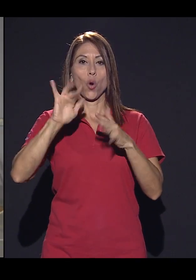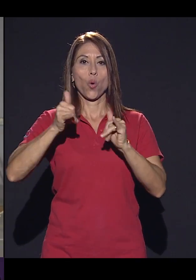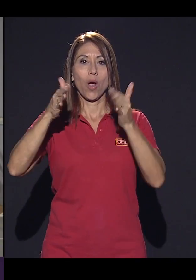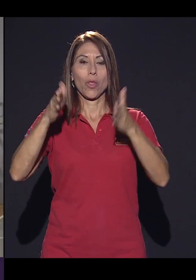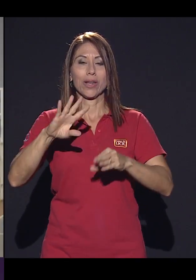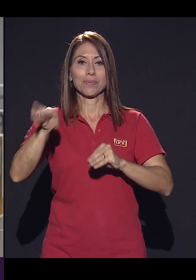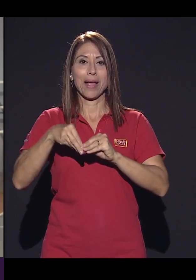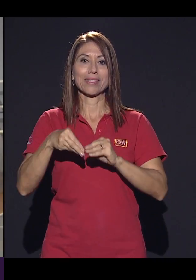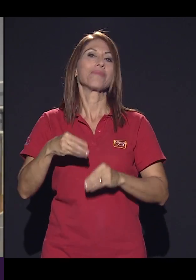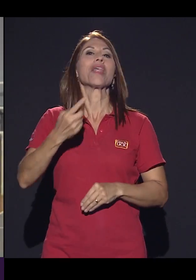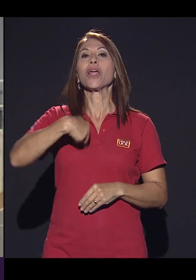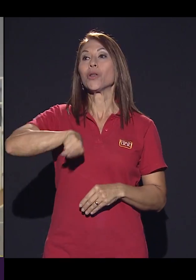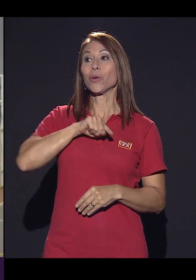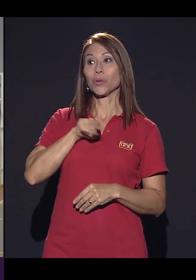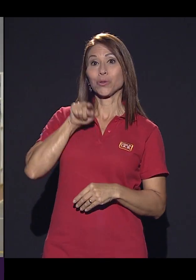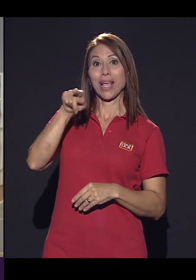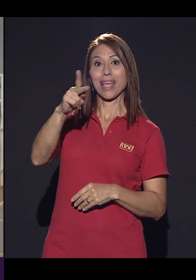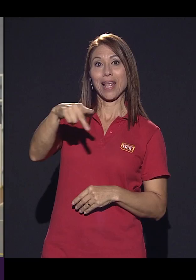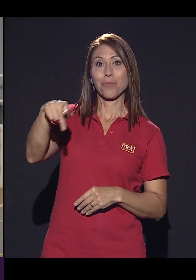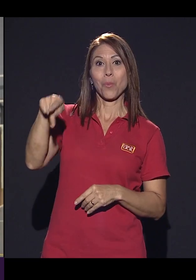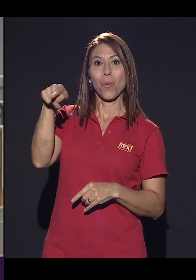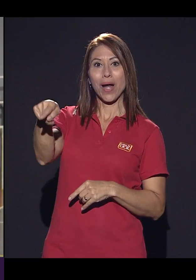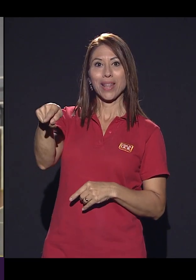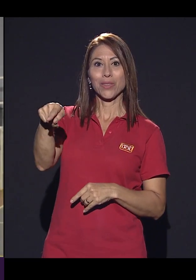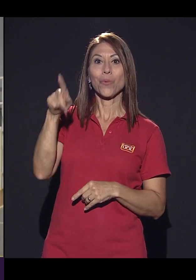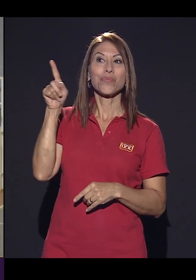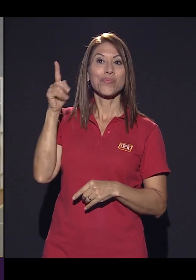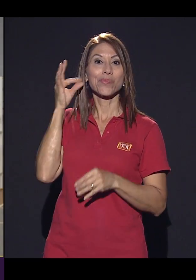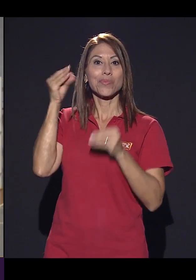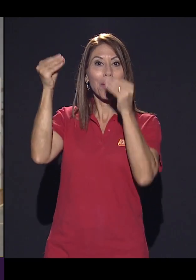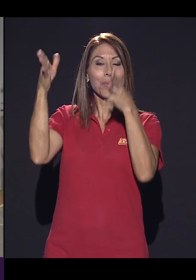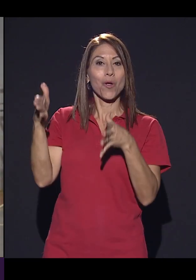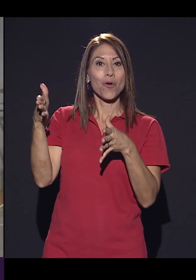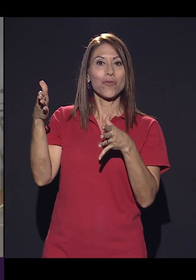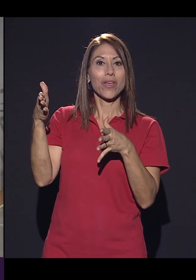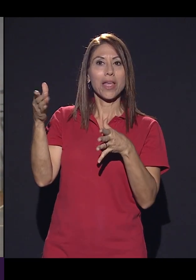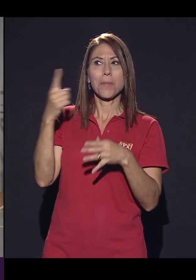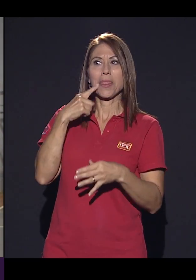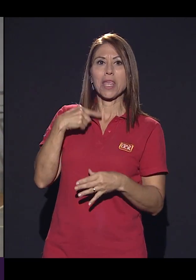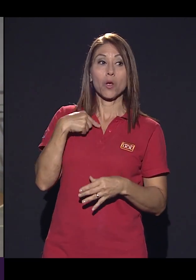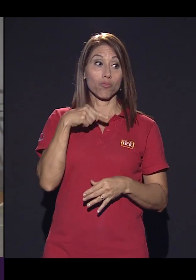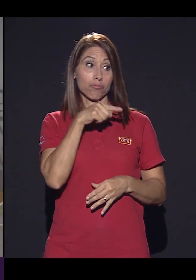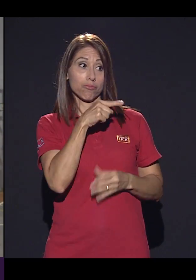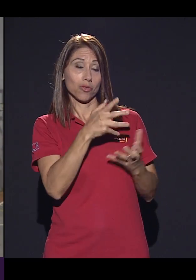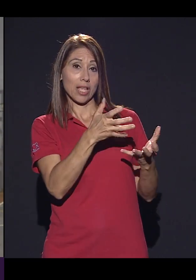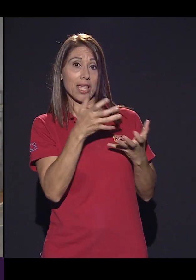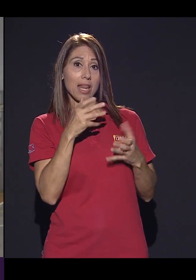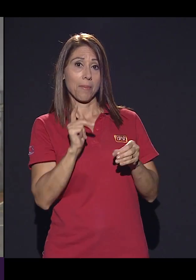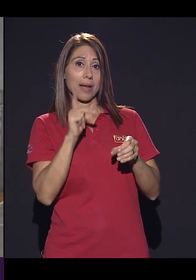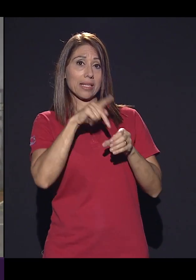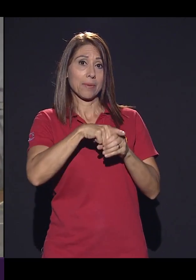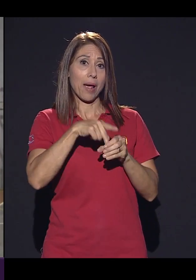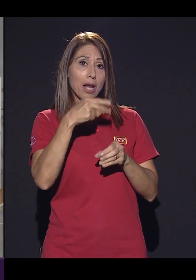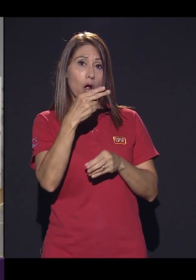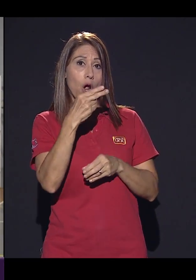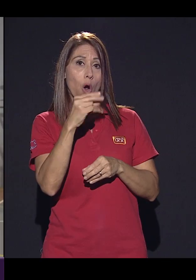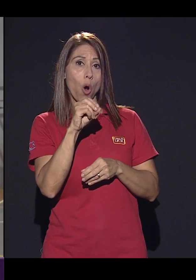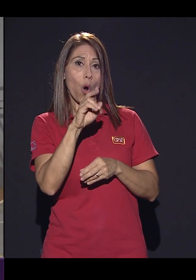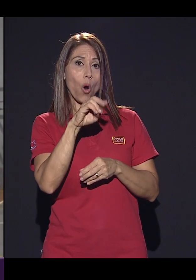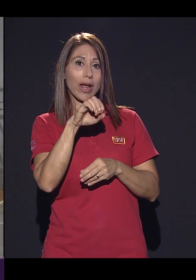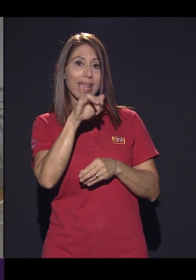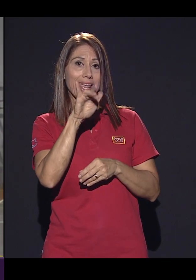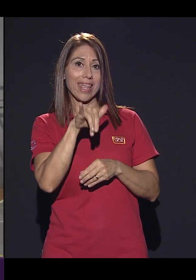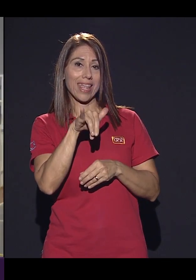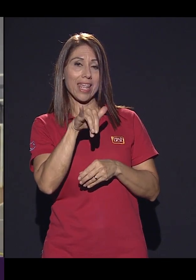más. Nosotros allá en el puerto, sinceramente, fue que una profe nos dijo, Jochen, usted quiere participar en hockey, pero ya yo no sabía